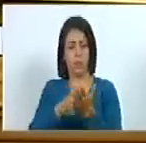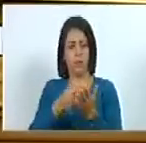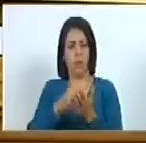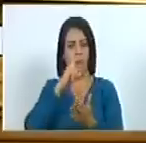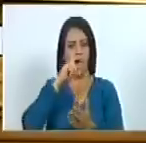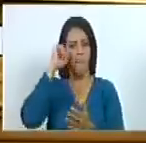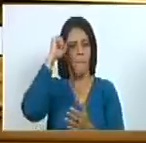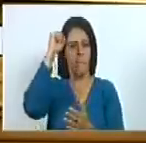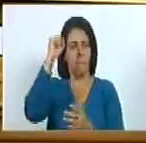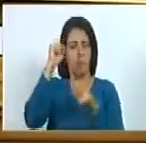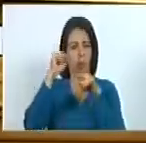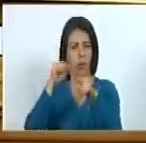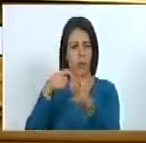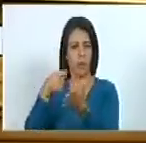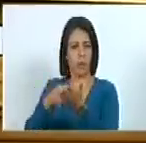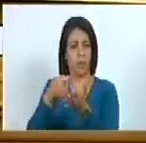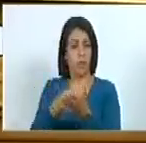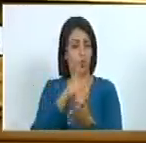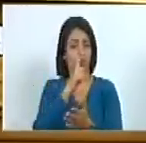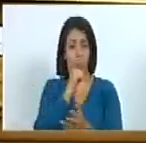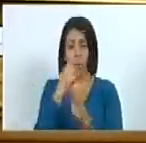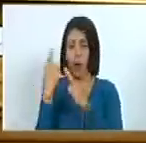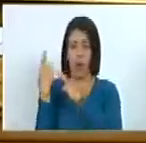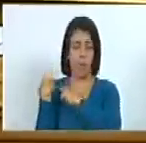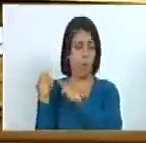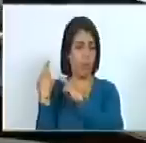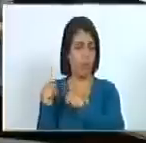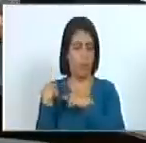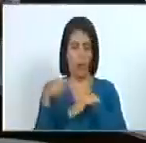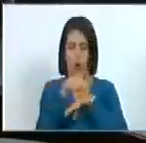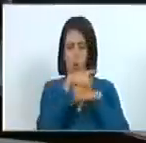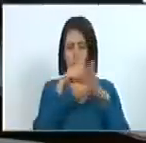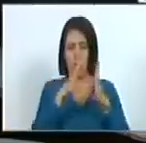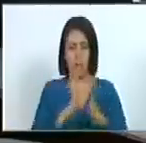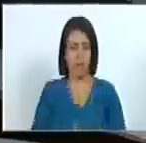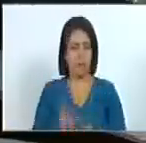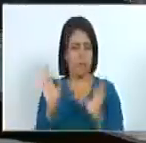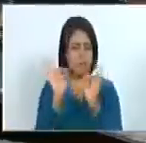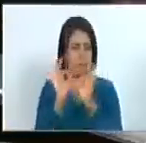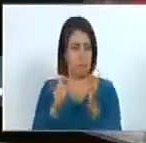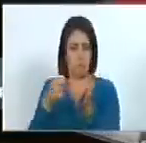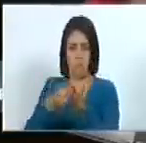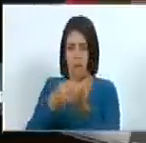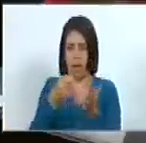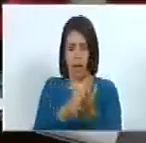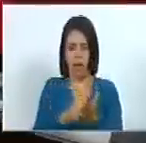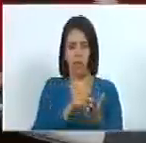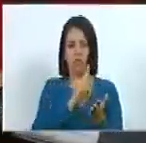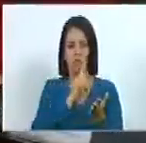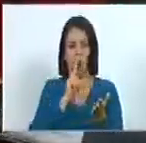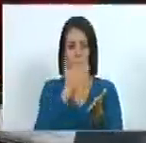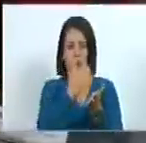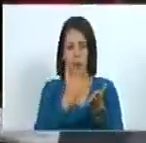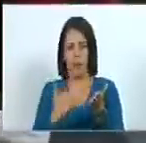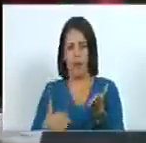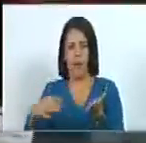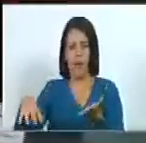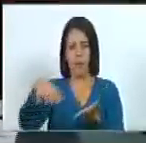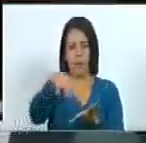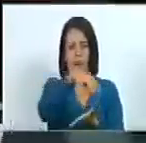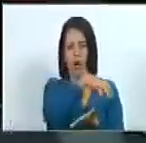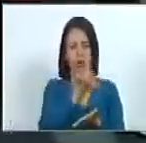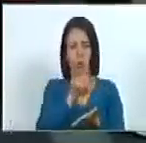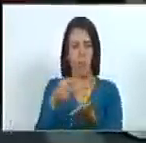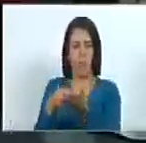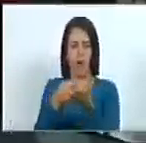Nicolás Maduro Moros, porque eso es irresponsable. No son capaces ni siquiera de pagar la nómina de sus estados.